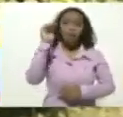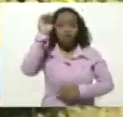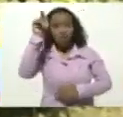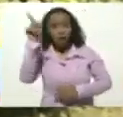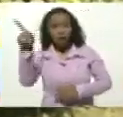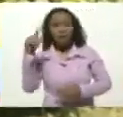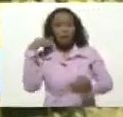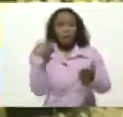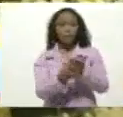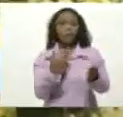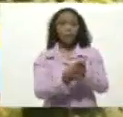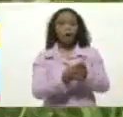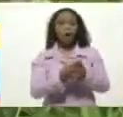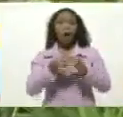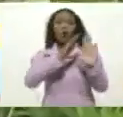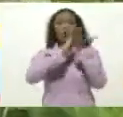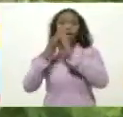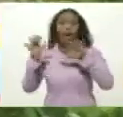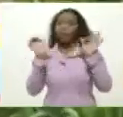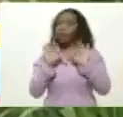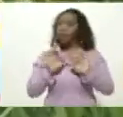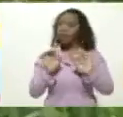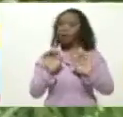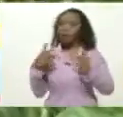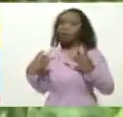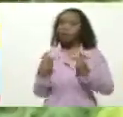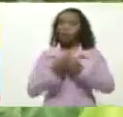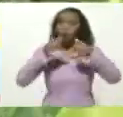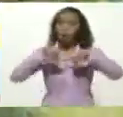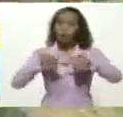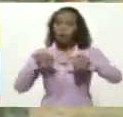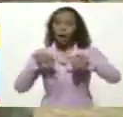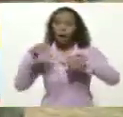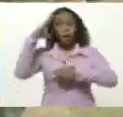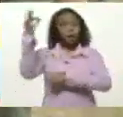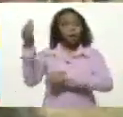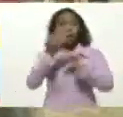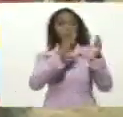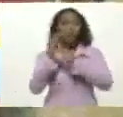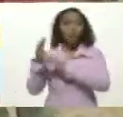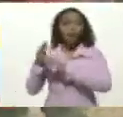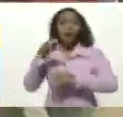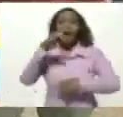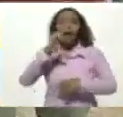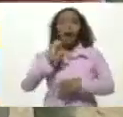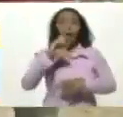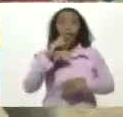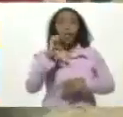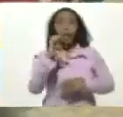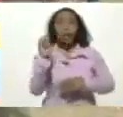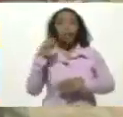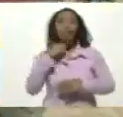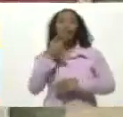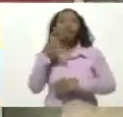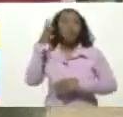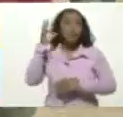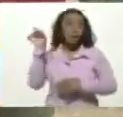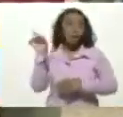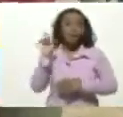decreto, comuna o nada. Nos acompaña acá en el Consejo Comunal El Edén, nuestra vocera de